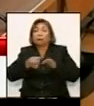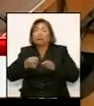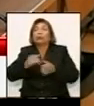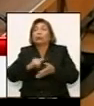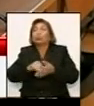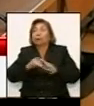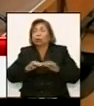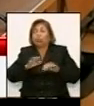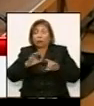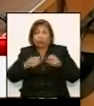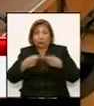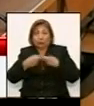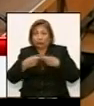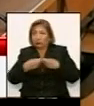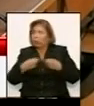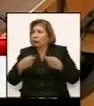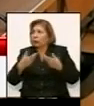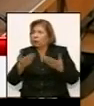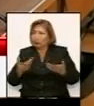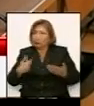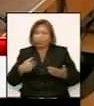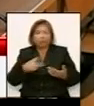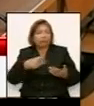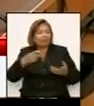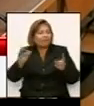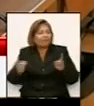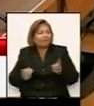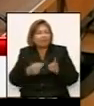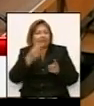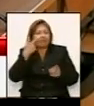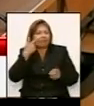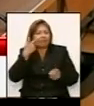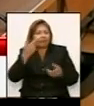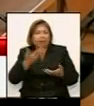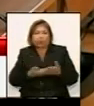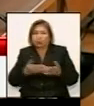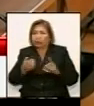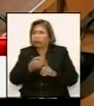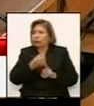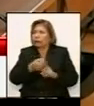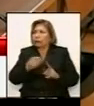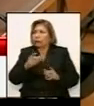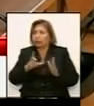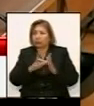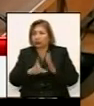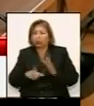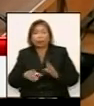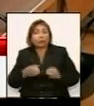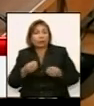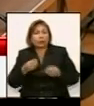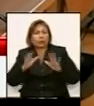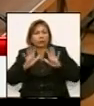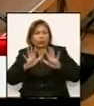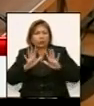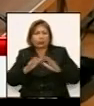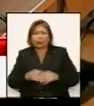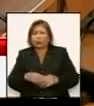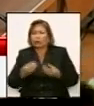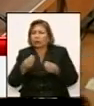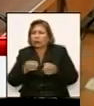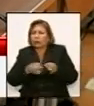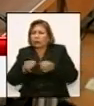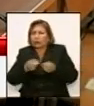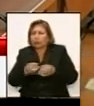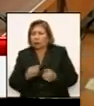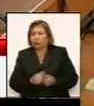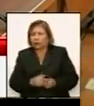por Internet. Pero en nuestra investigación encontramos hasta 10 manifestaciones de la violencia en línea. ¿Qué significa que hayan 10? Que como les explicó María